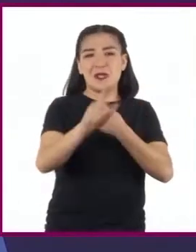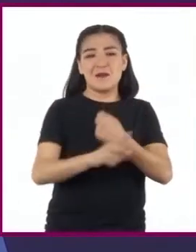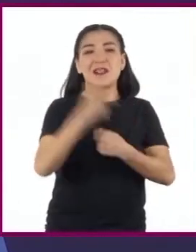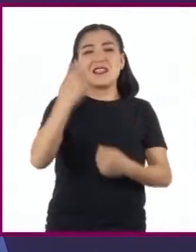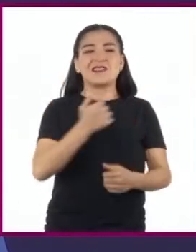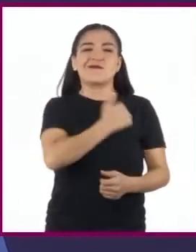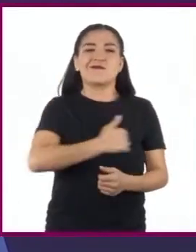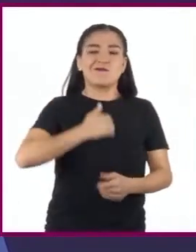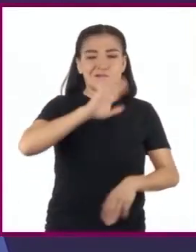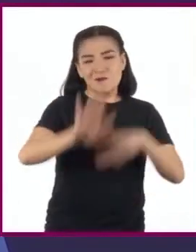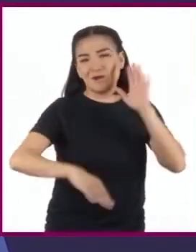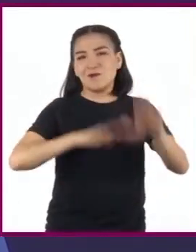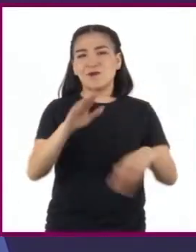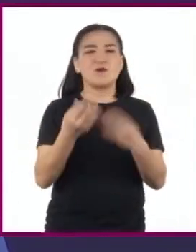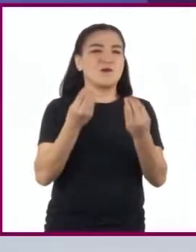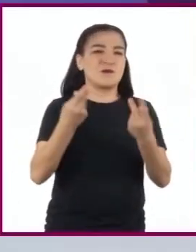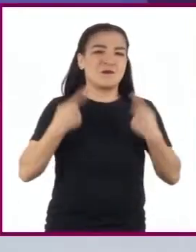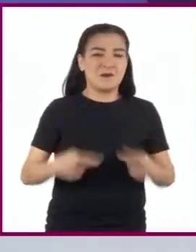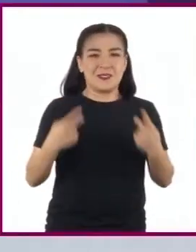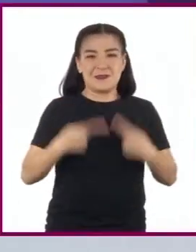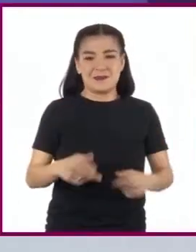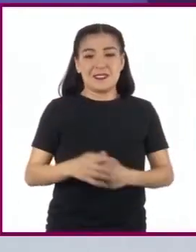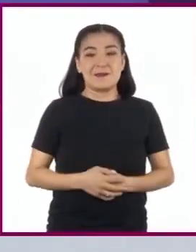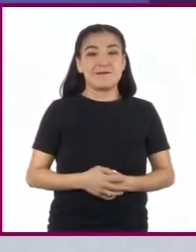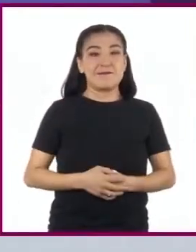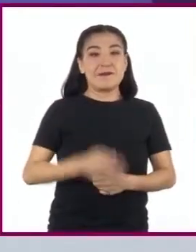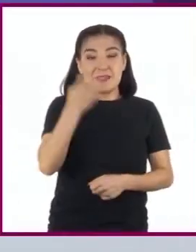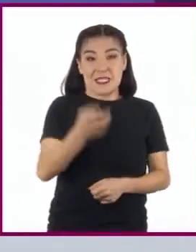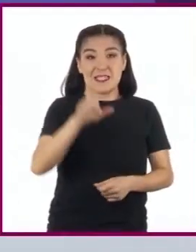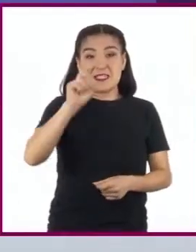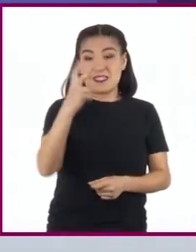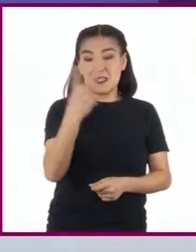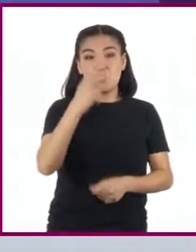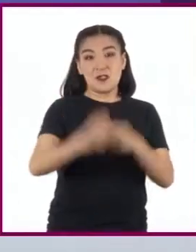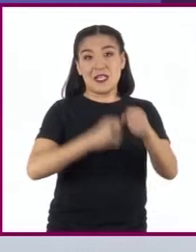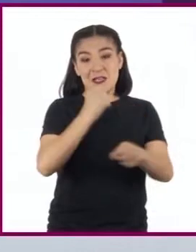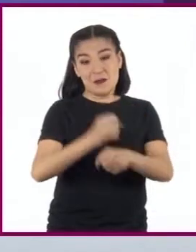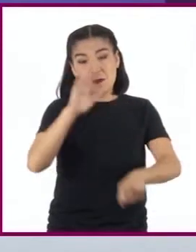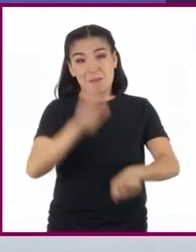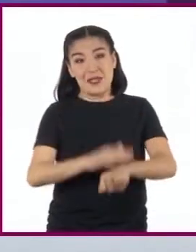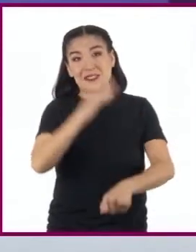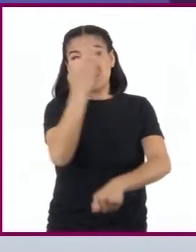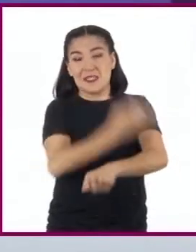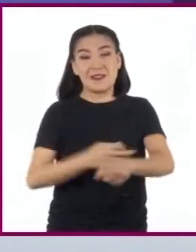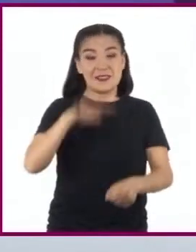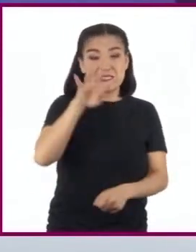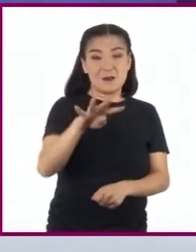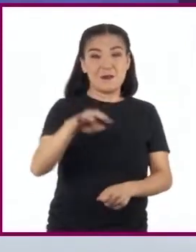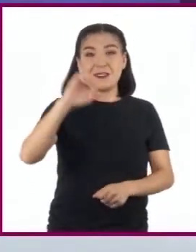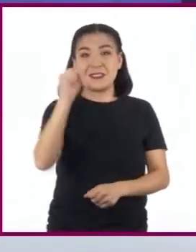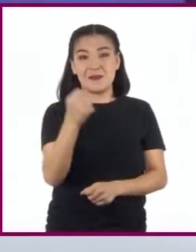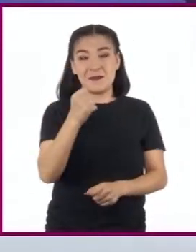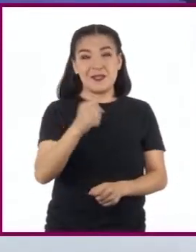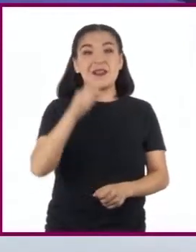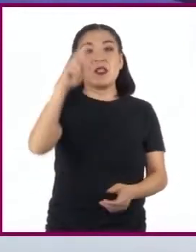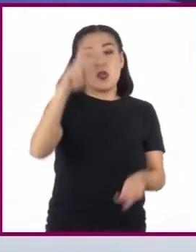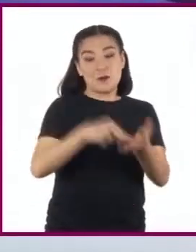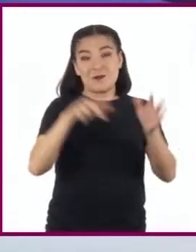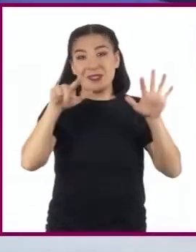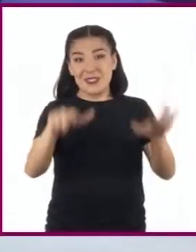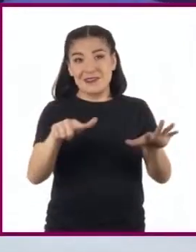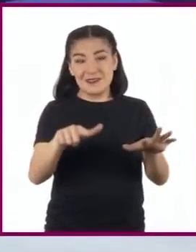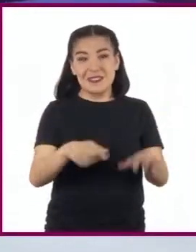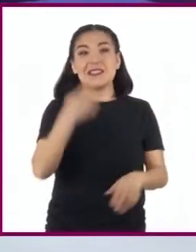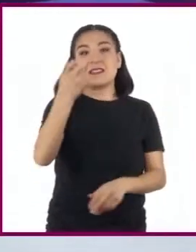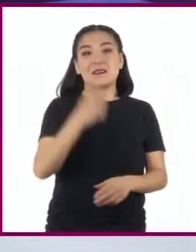la muerte de miles de personas. Exactamente 32 años más tarde, el 19 de septiembre de 2017,